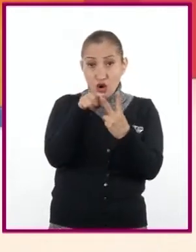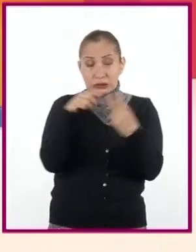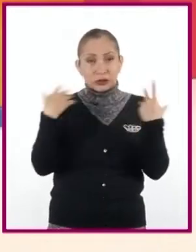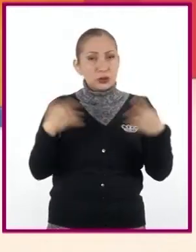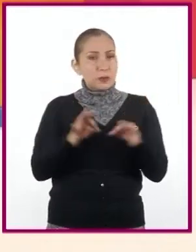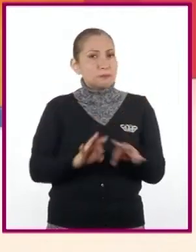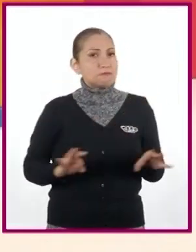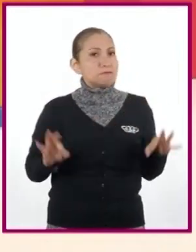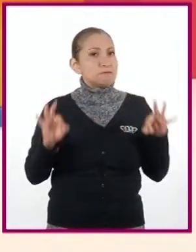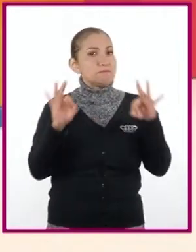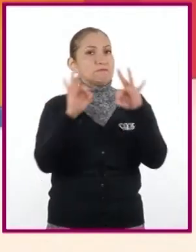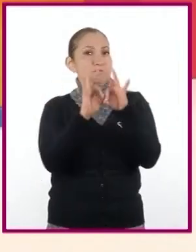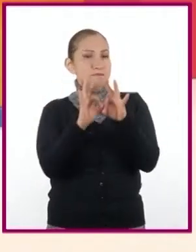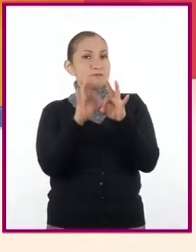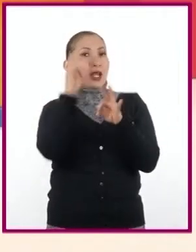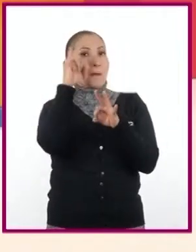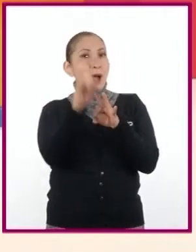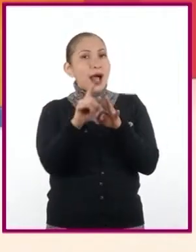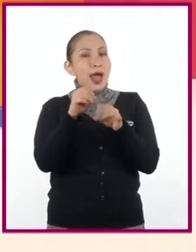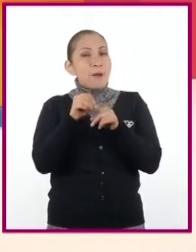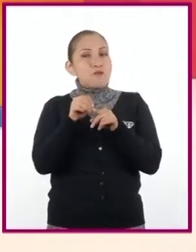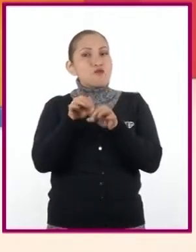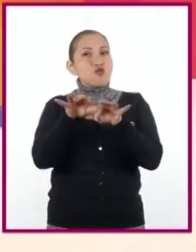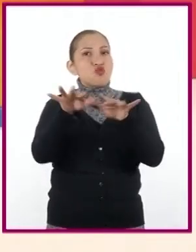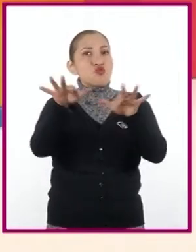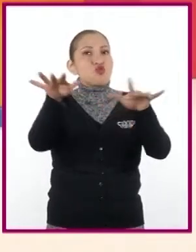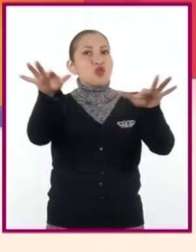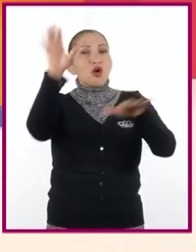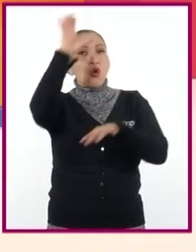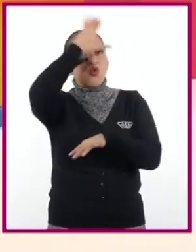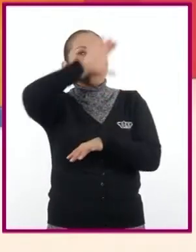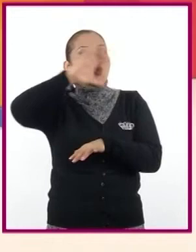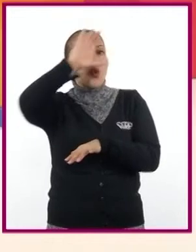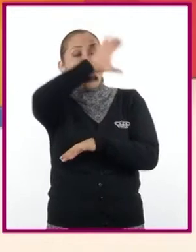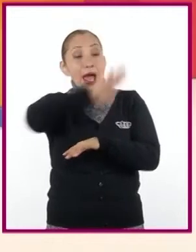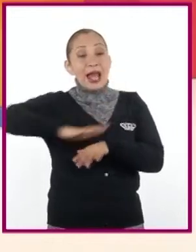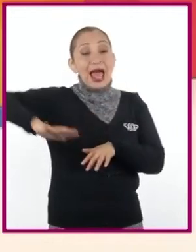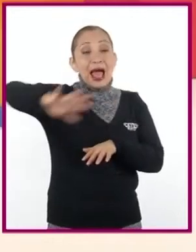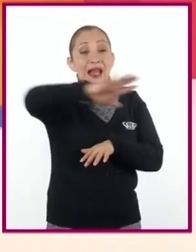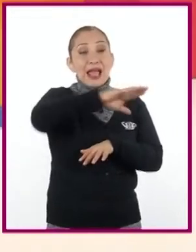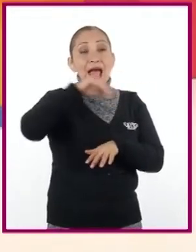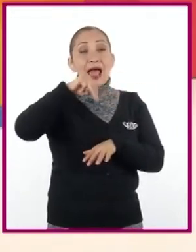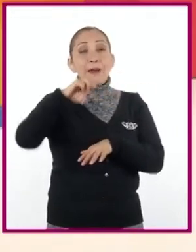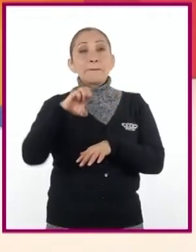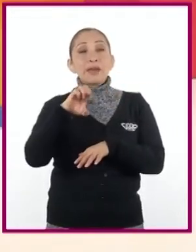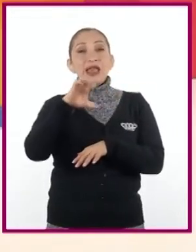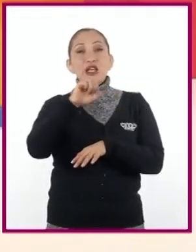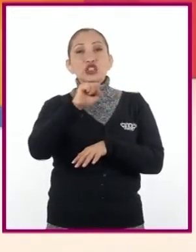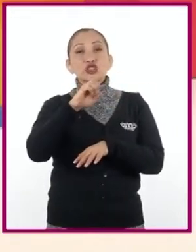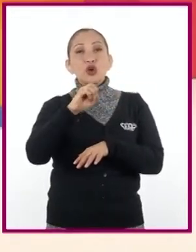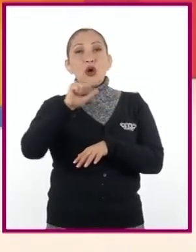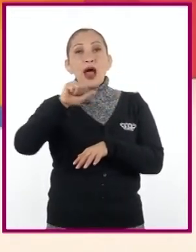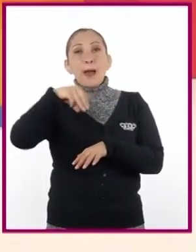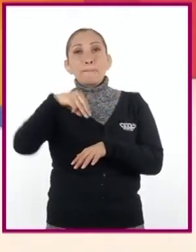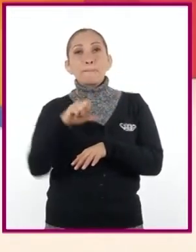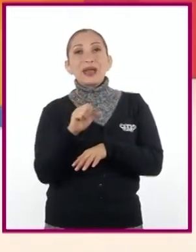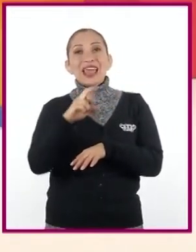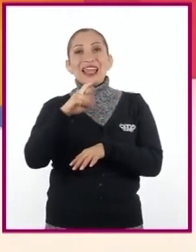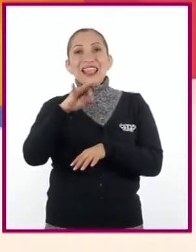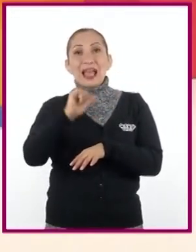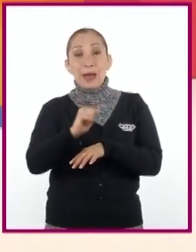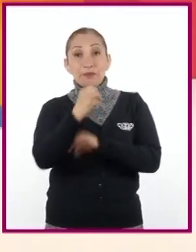papel decisivo en la irradiación de esta cultura en el área mesoamericana. Hacia el